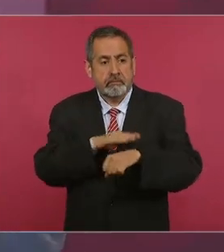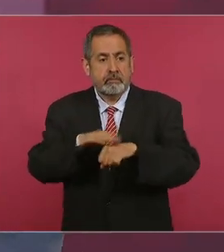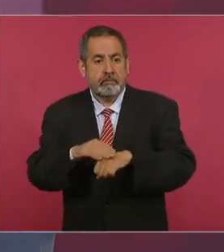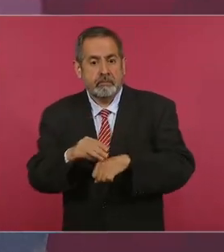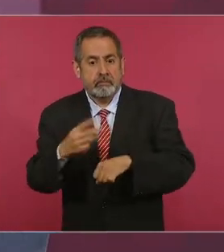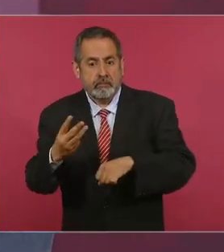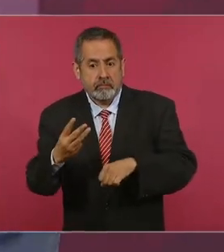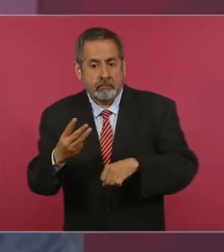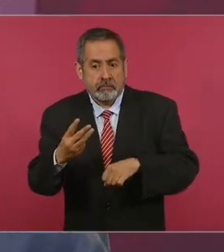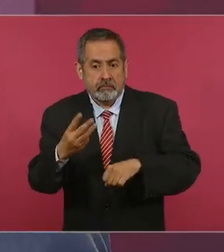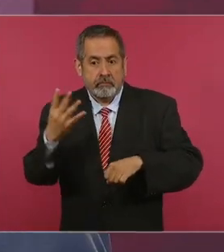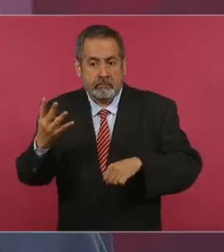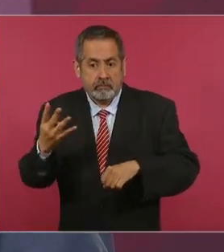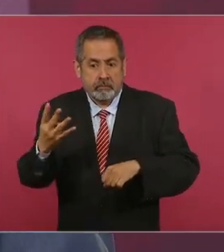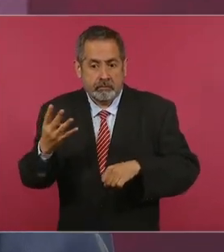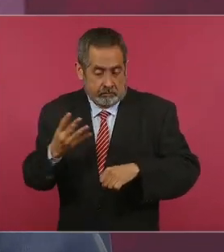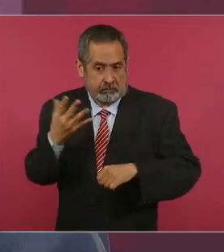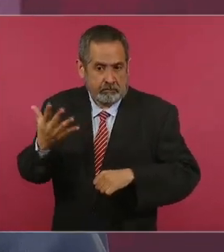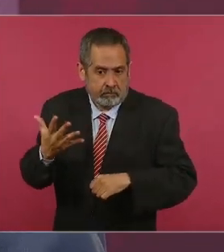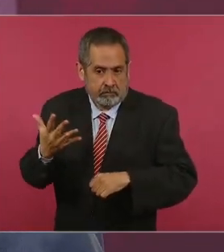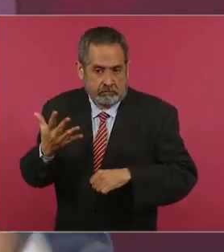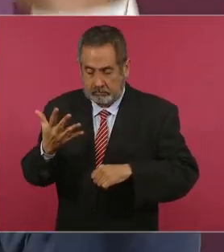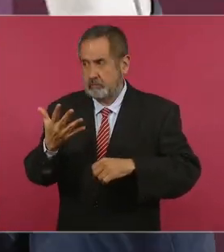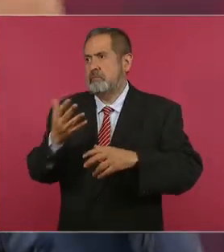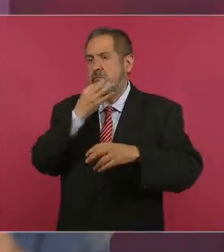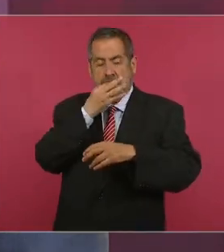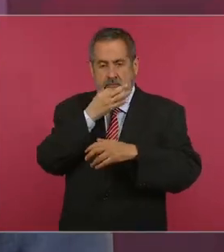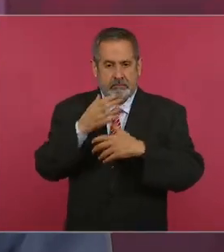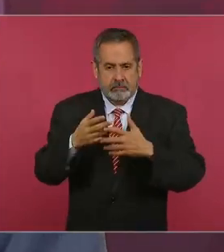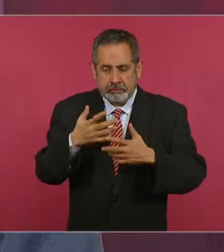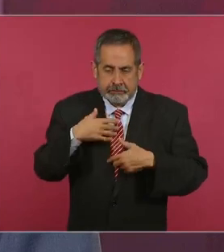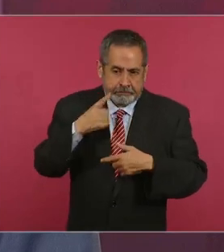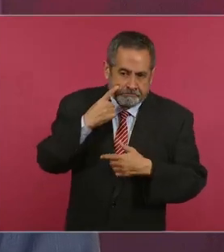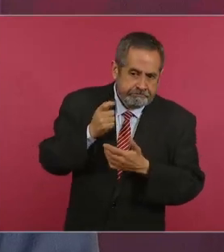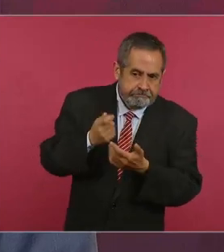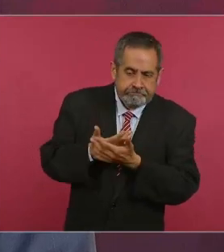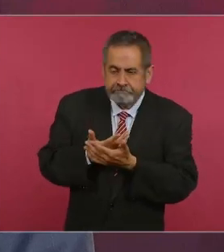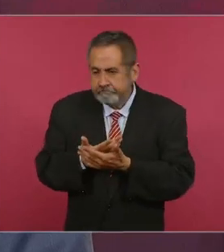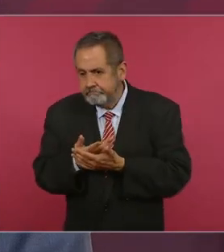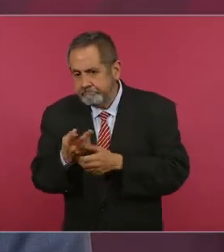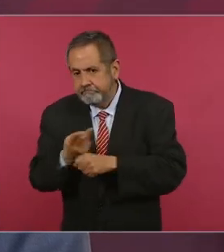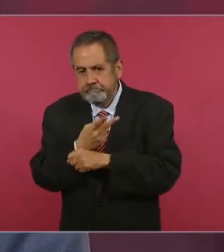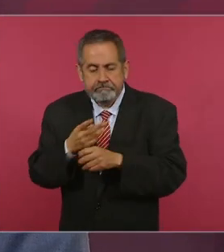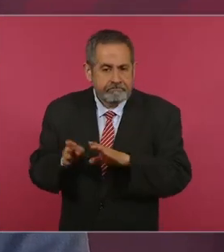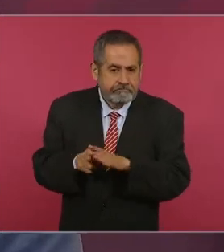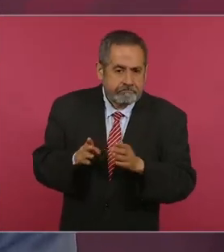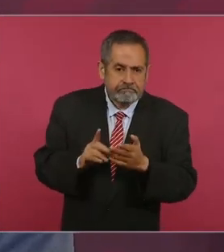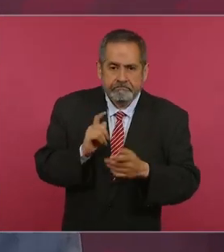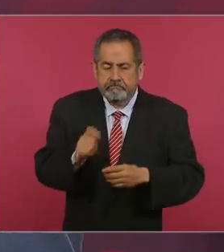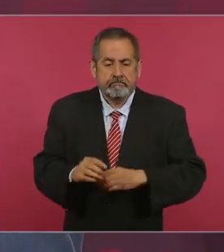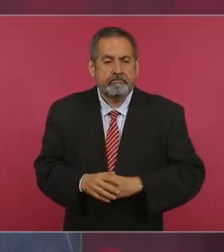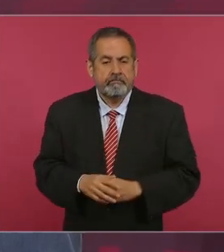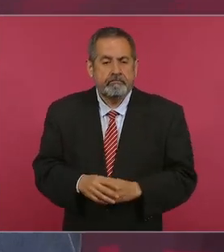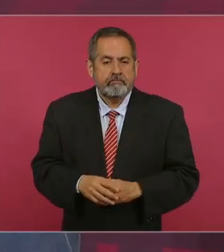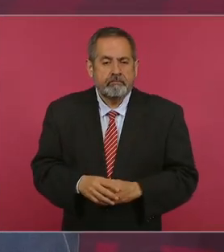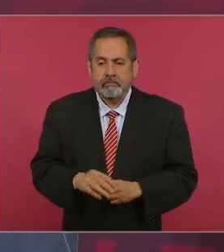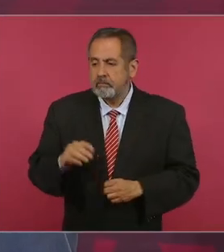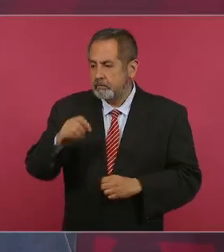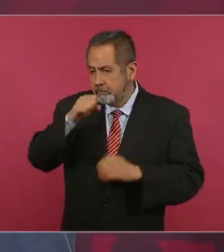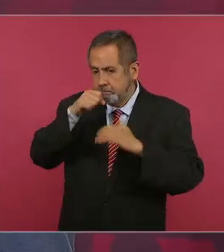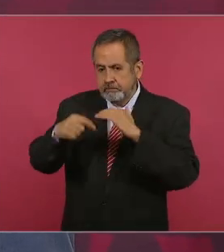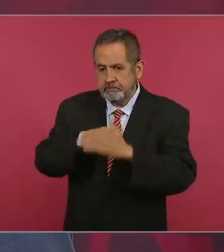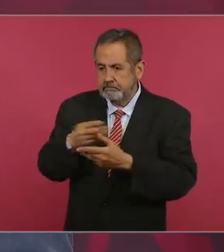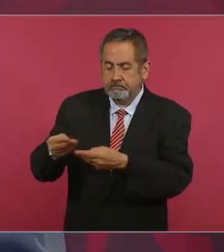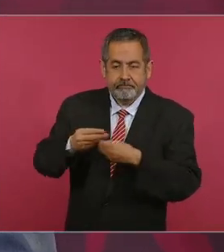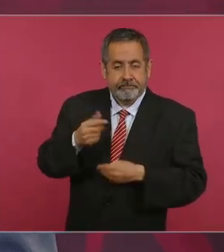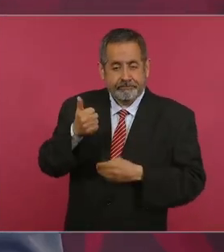y luego que va a entrar a 5, y estaba pendiente. Y recibí el reporte de las